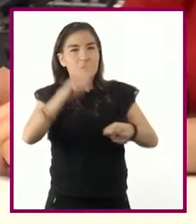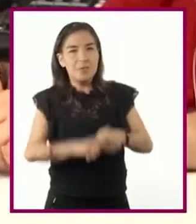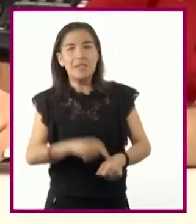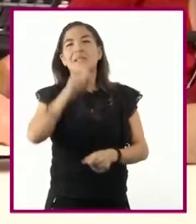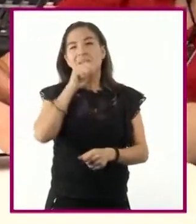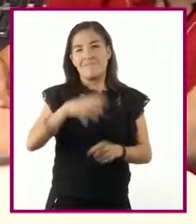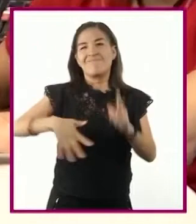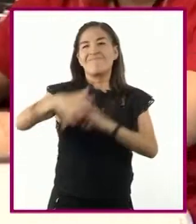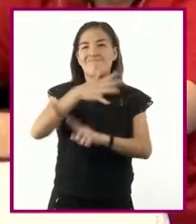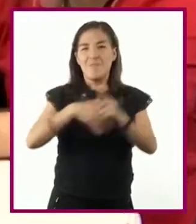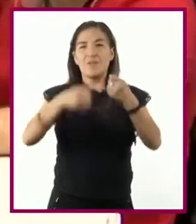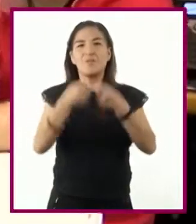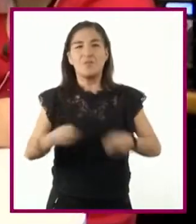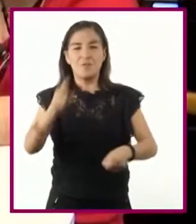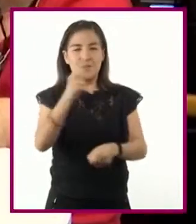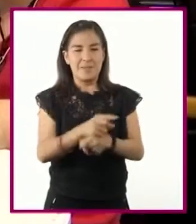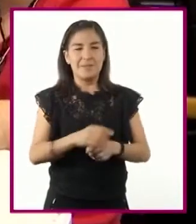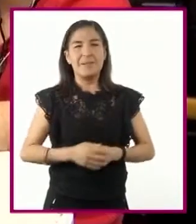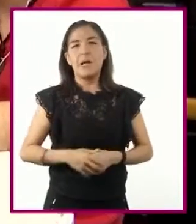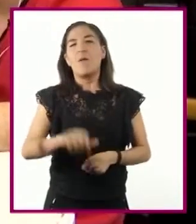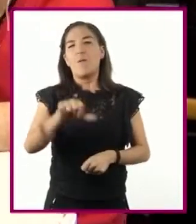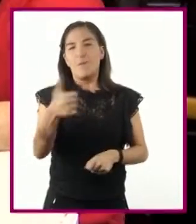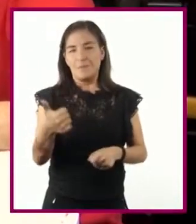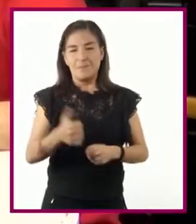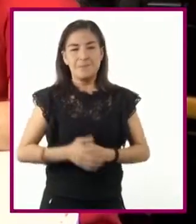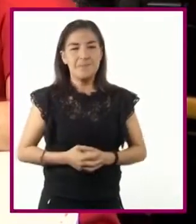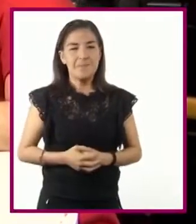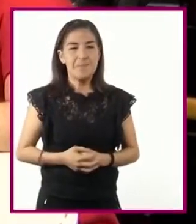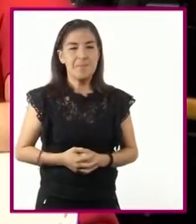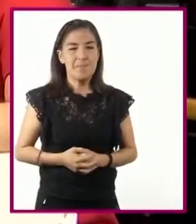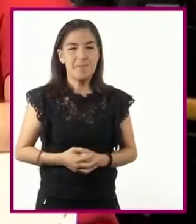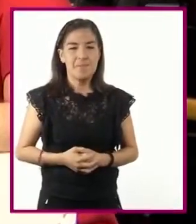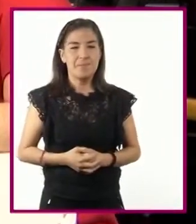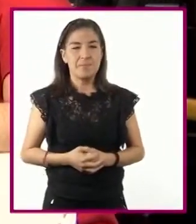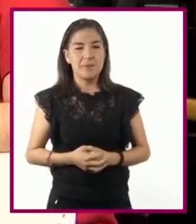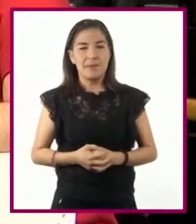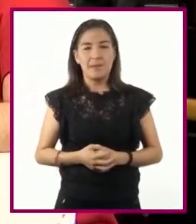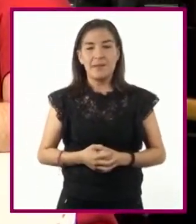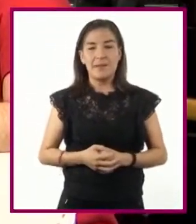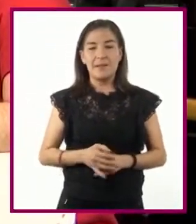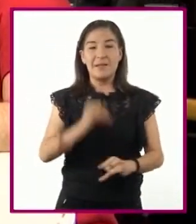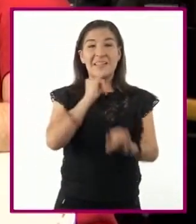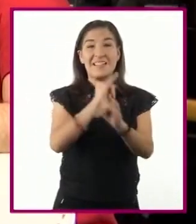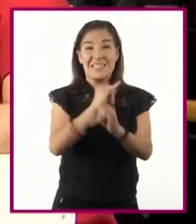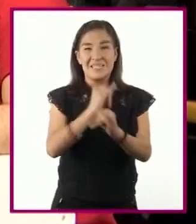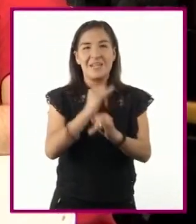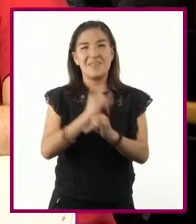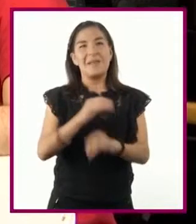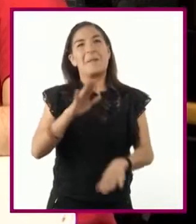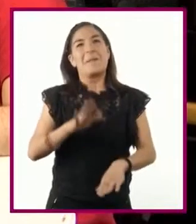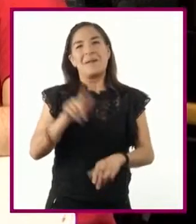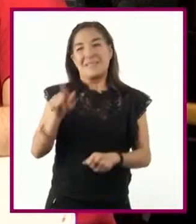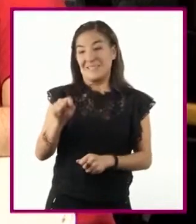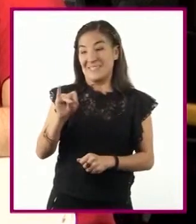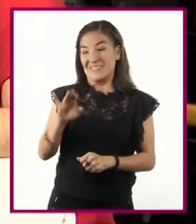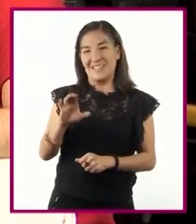sociedad. Otra. Internet es la TIC más usual. Cierto. La información